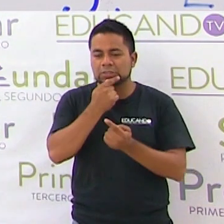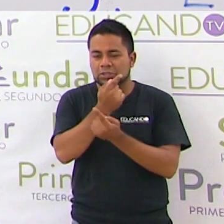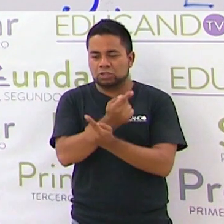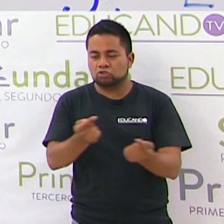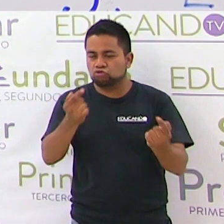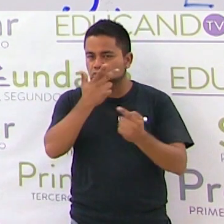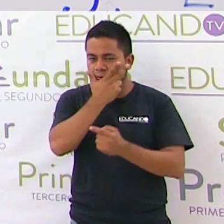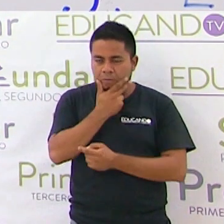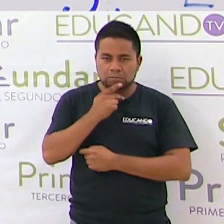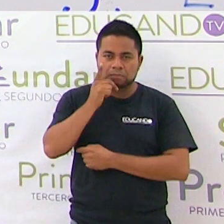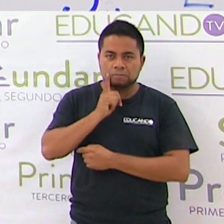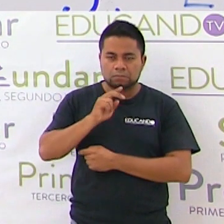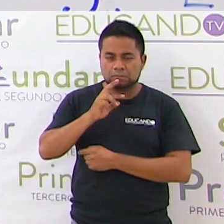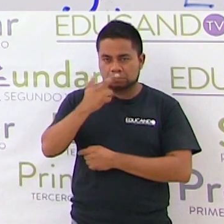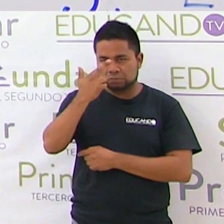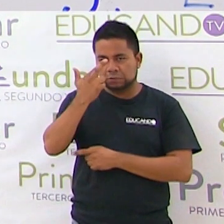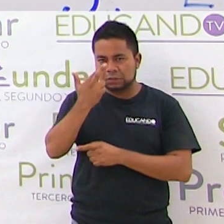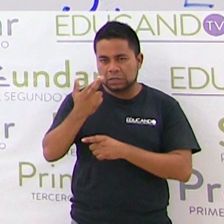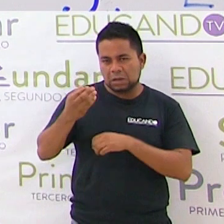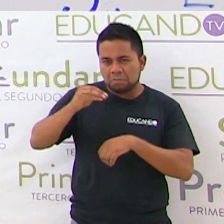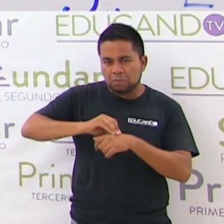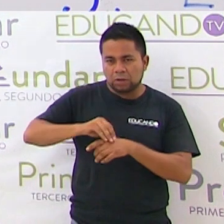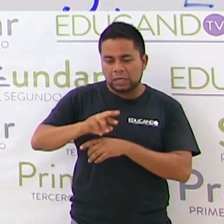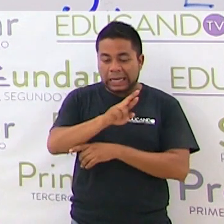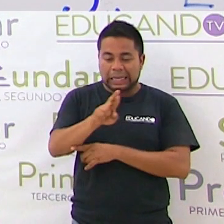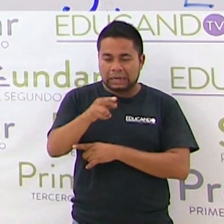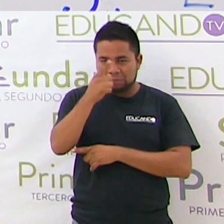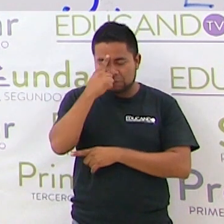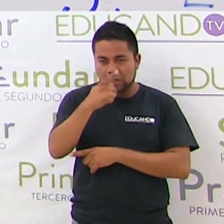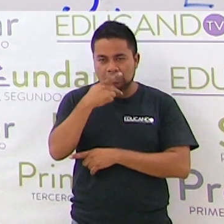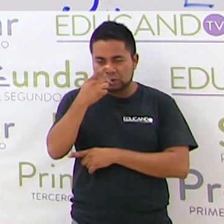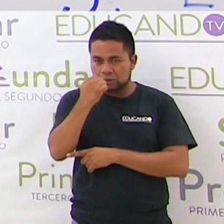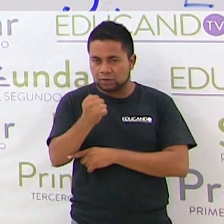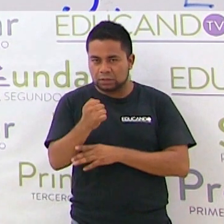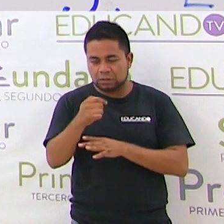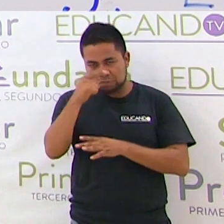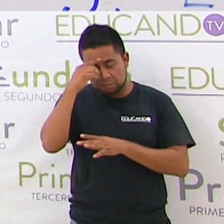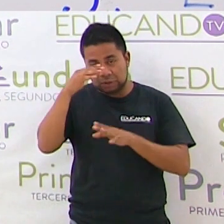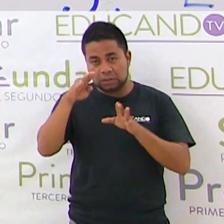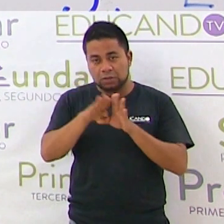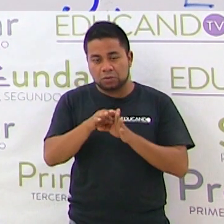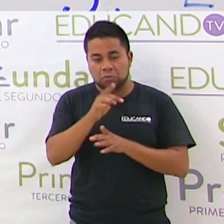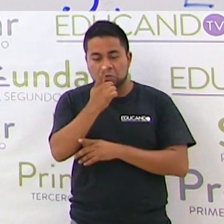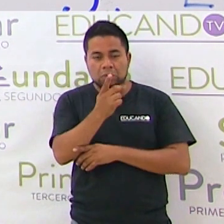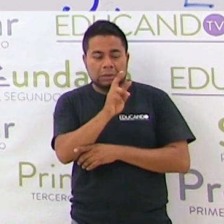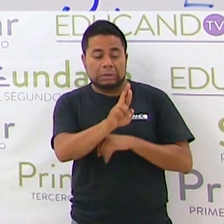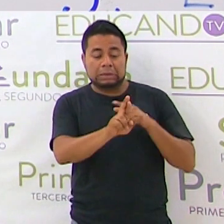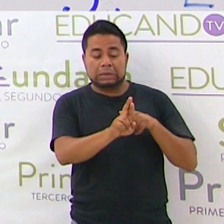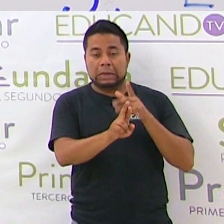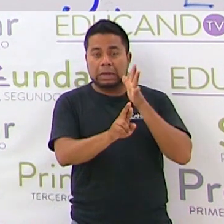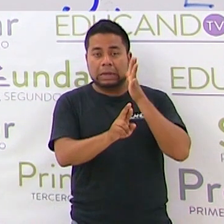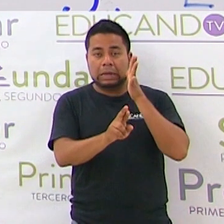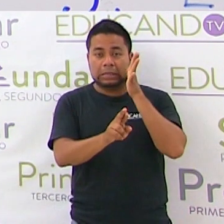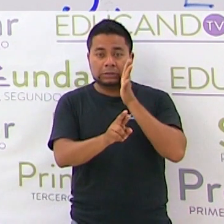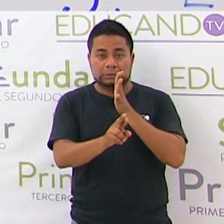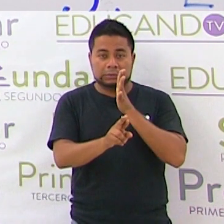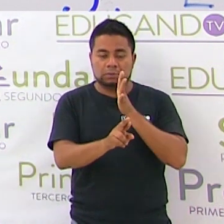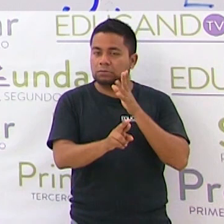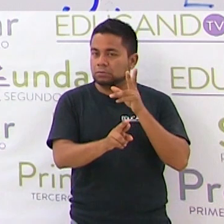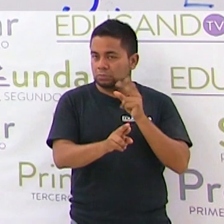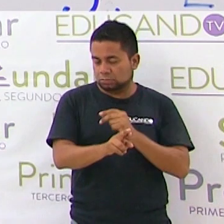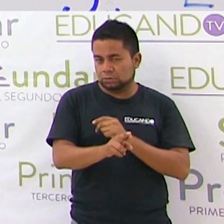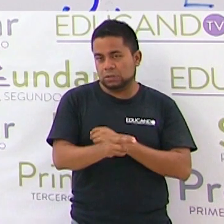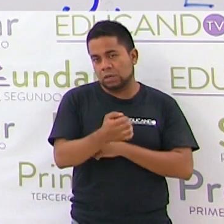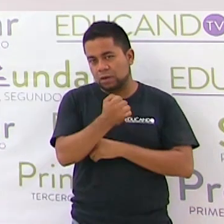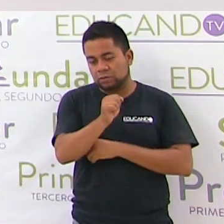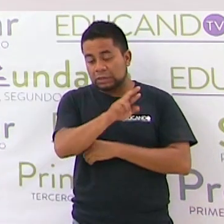niñas, le ponen doble R porque quieren que suene fuerte. Y piensan que con una R va a sonar suave. Renunció. Y dicen, no,